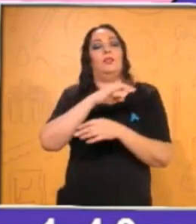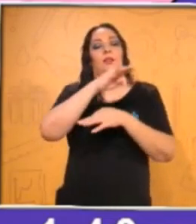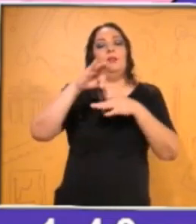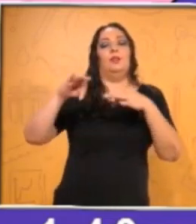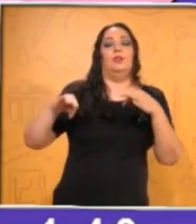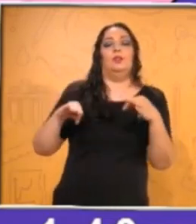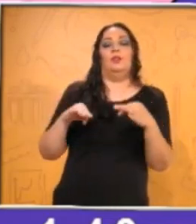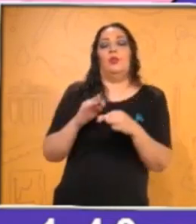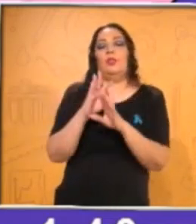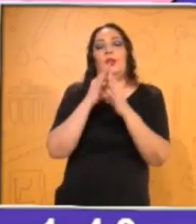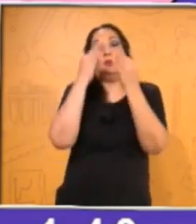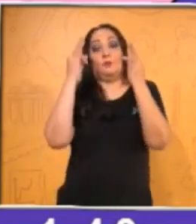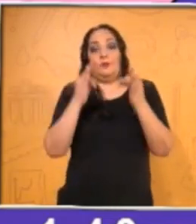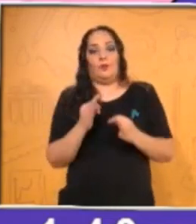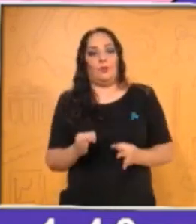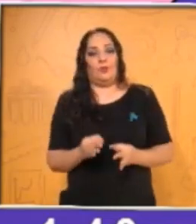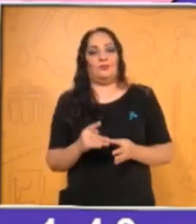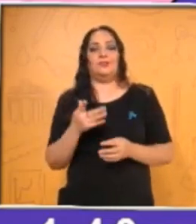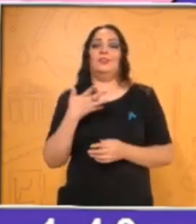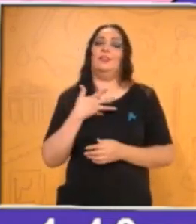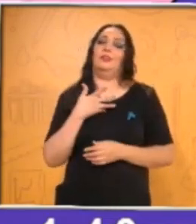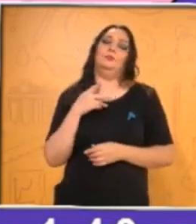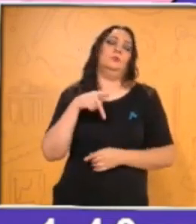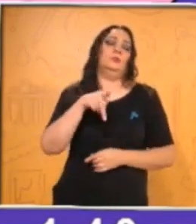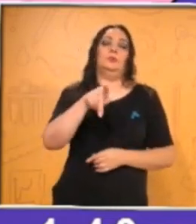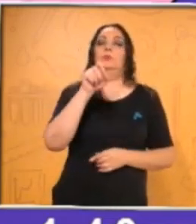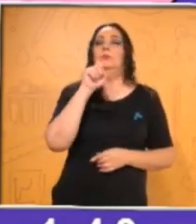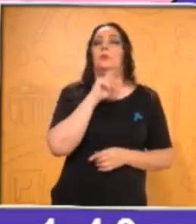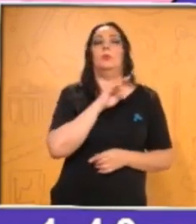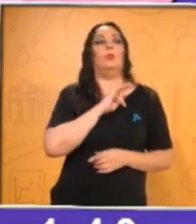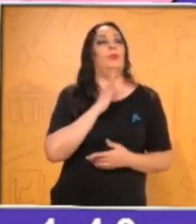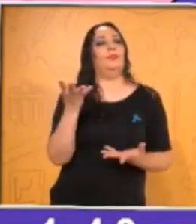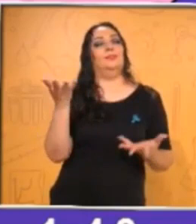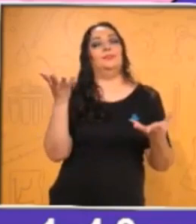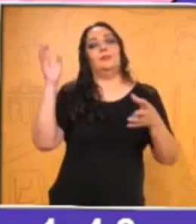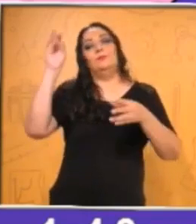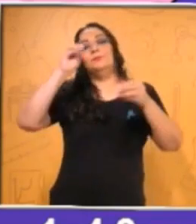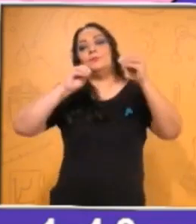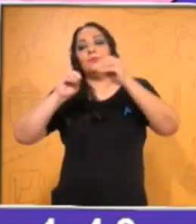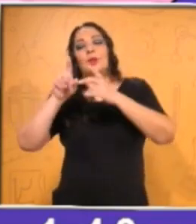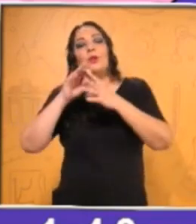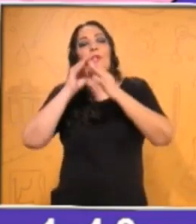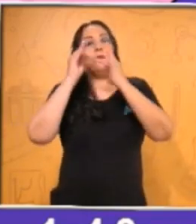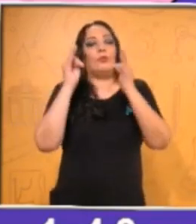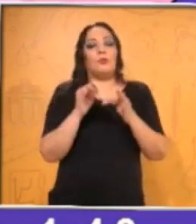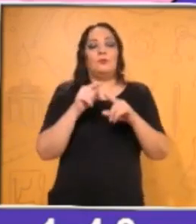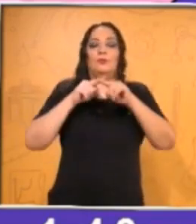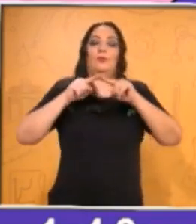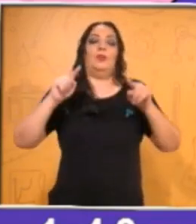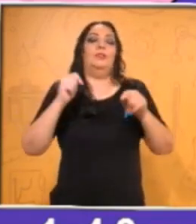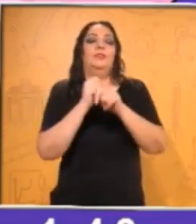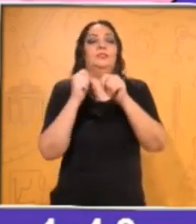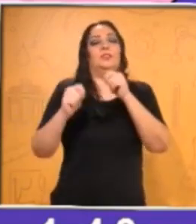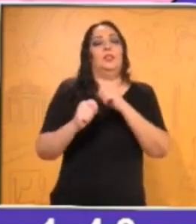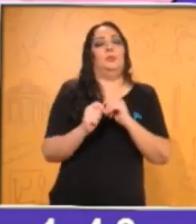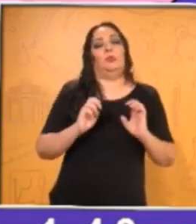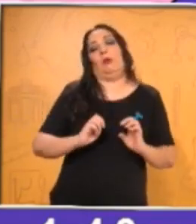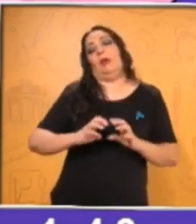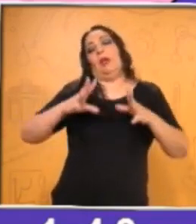las que conforman. Y así se pueden ir ustedes también armando figuras de cualquier tipo, no sé, un